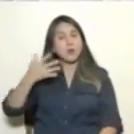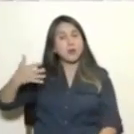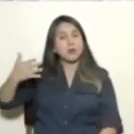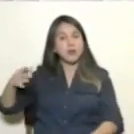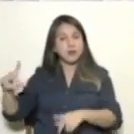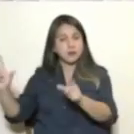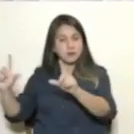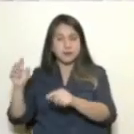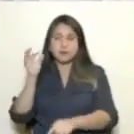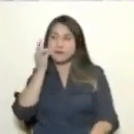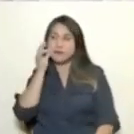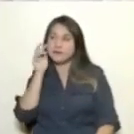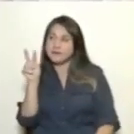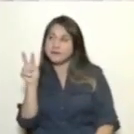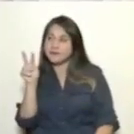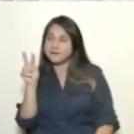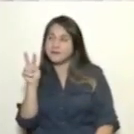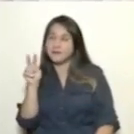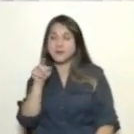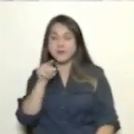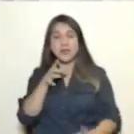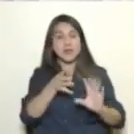con esto es,